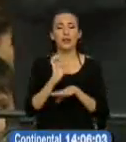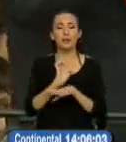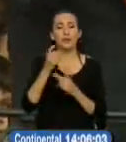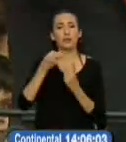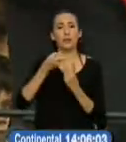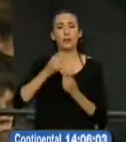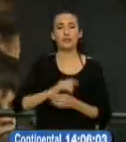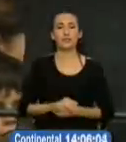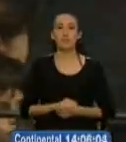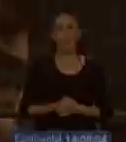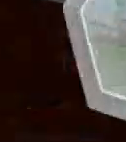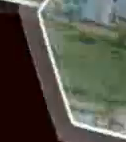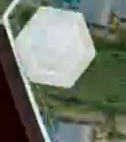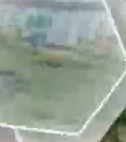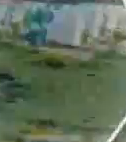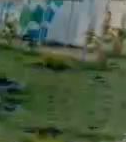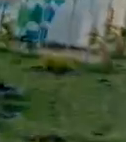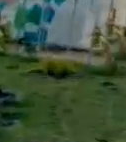Gálvez, Ecuador TV.